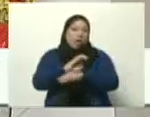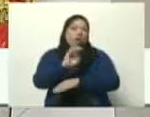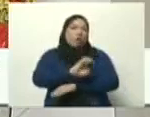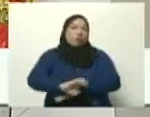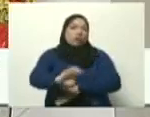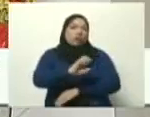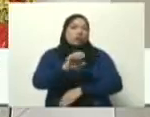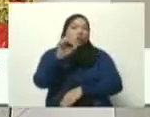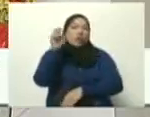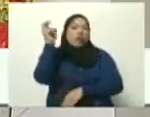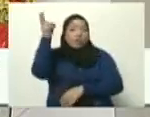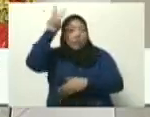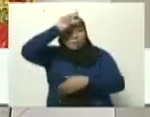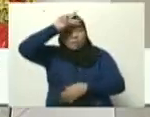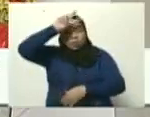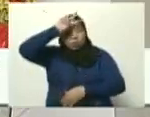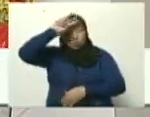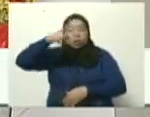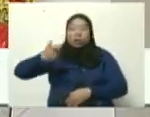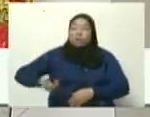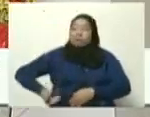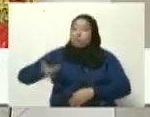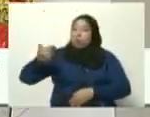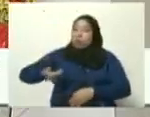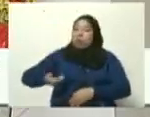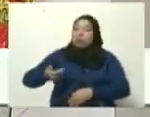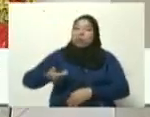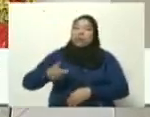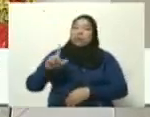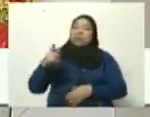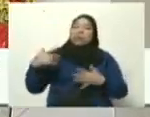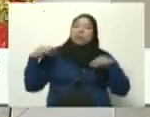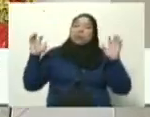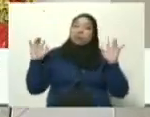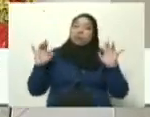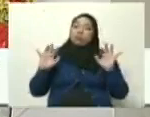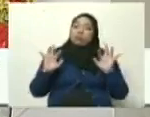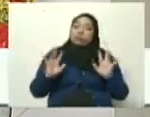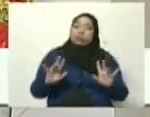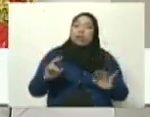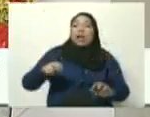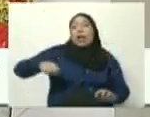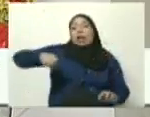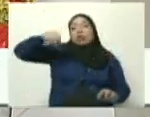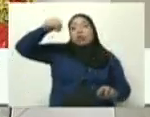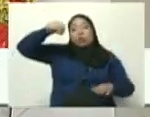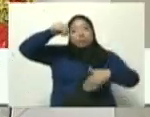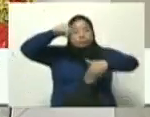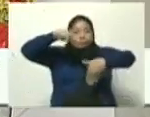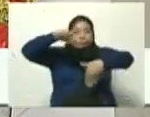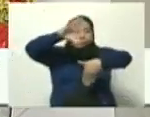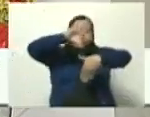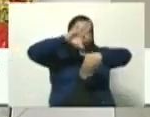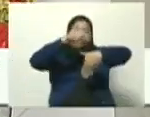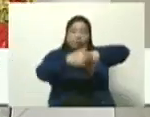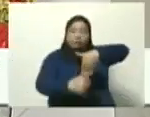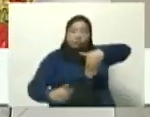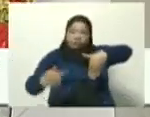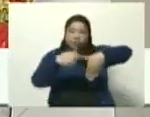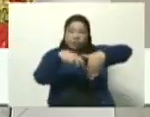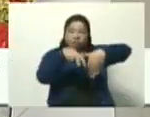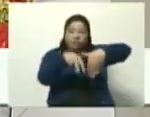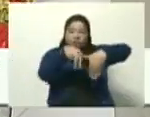esa entrevista es crucial porque los ejércitos del norte, del sur de América y del sur de América se